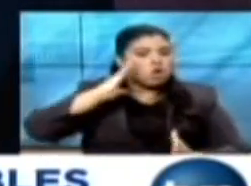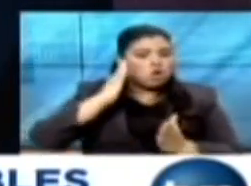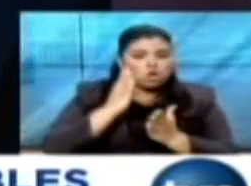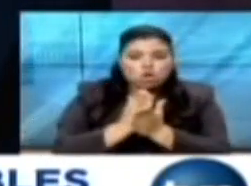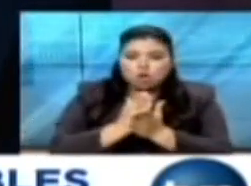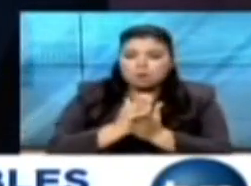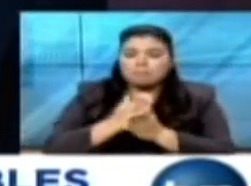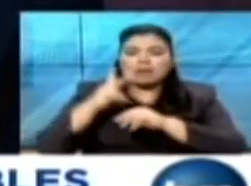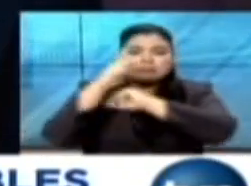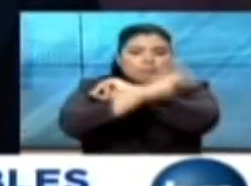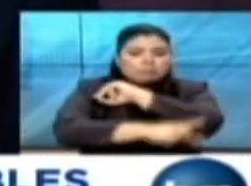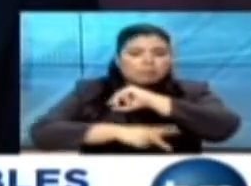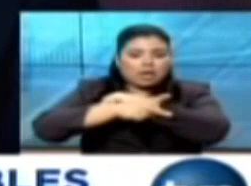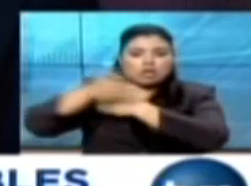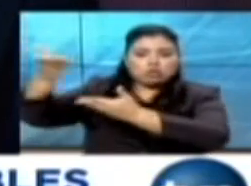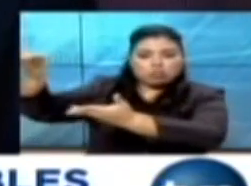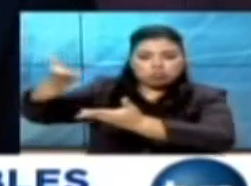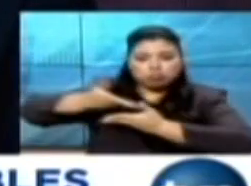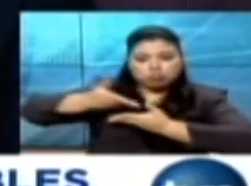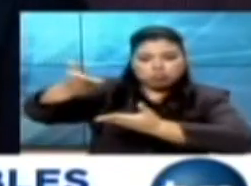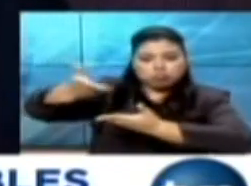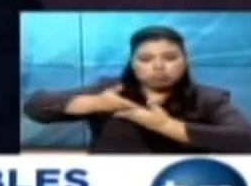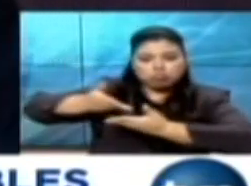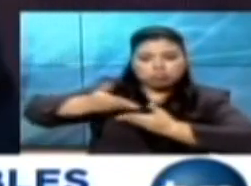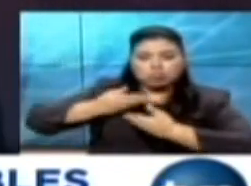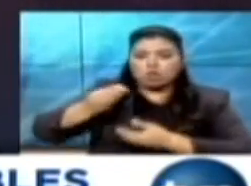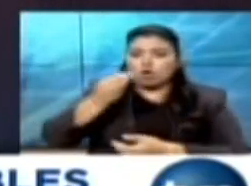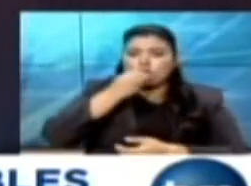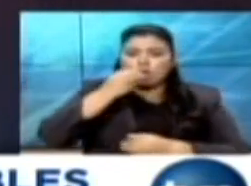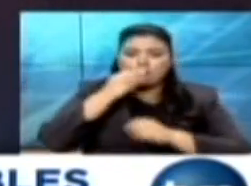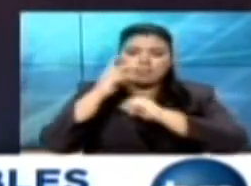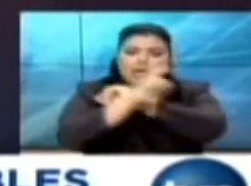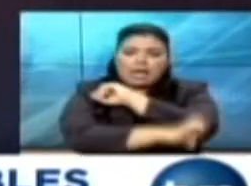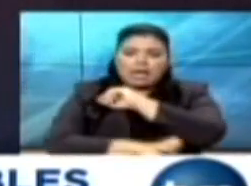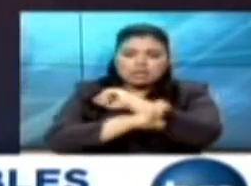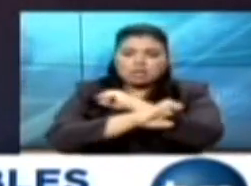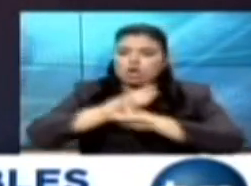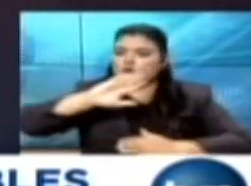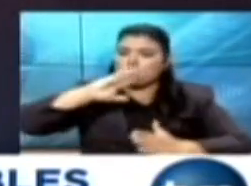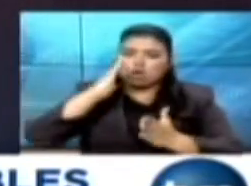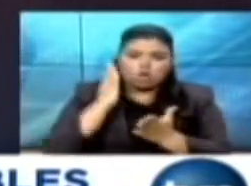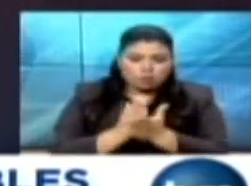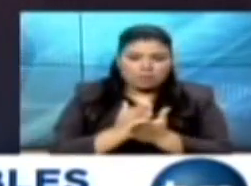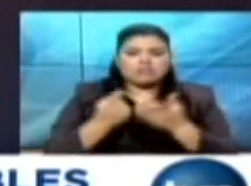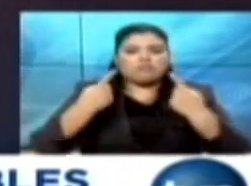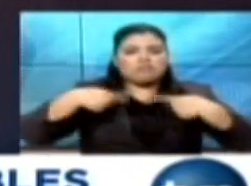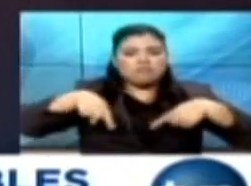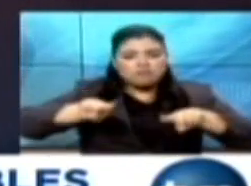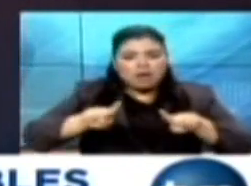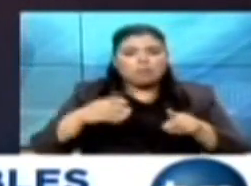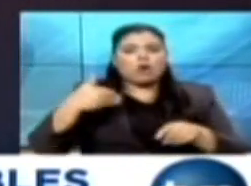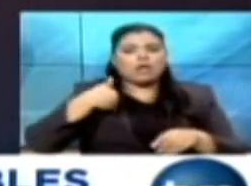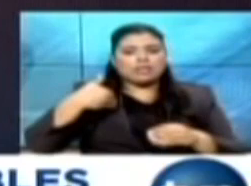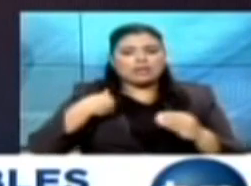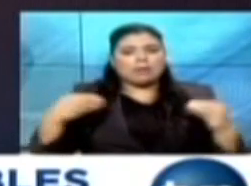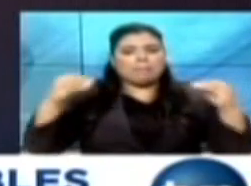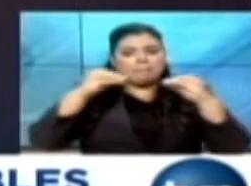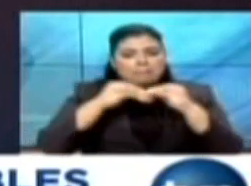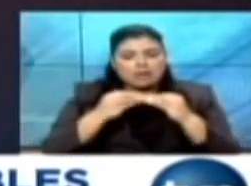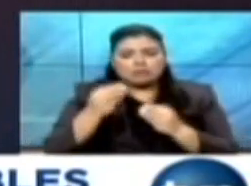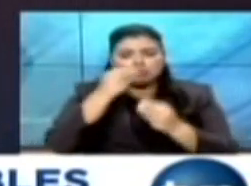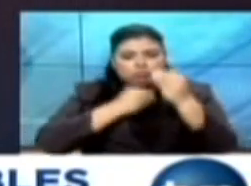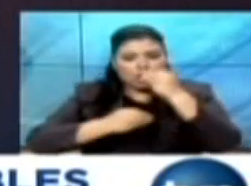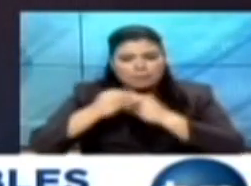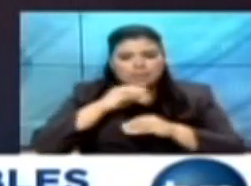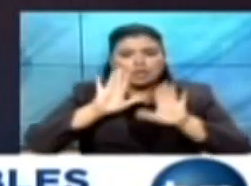a importar ningún alimento en este país porque vamos a recuperar la soberanía alimentaria de